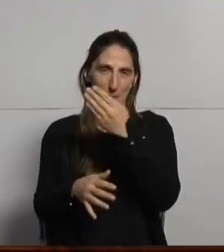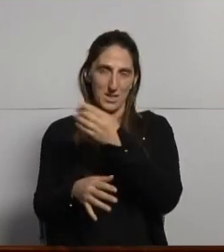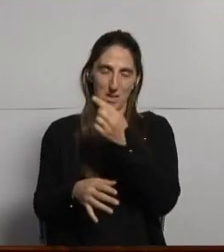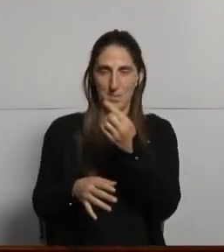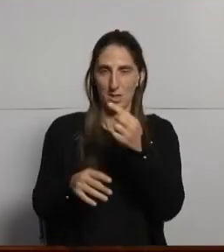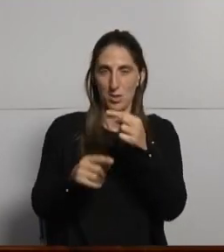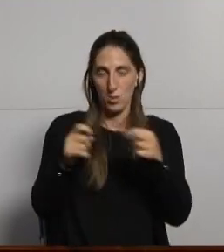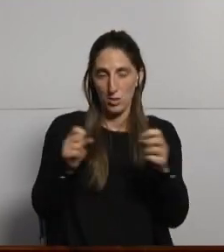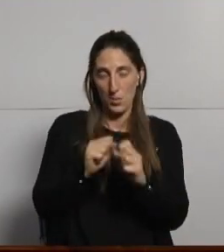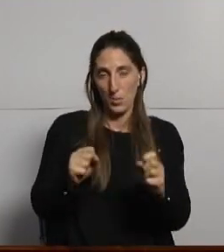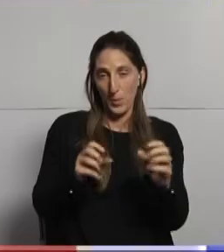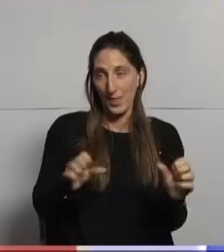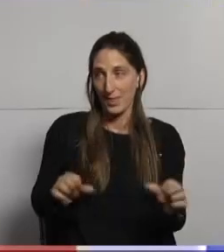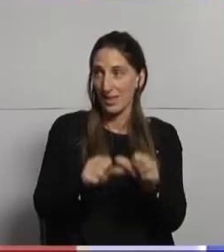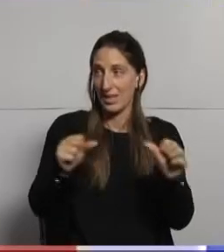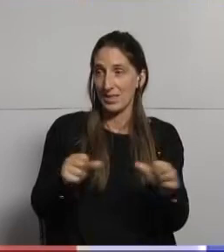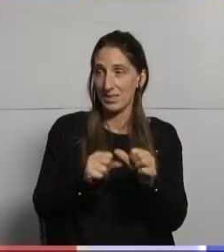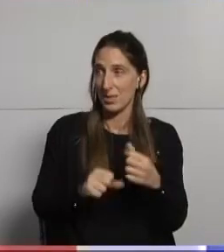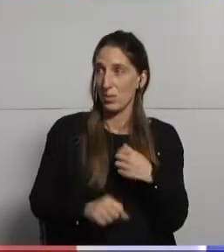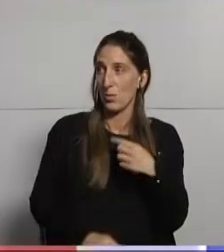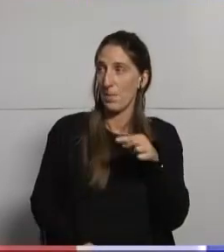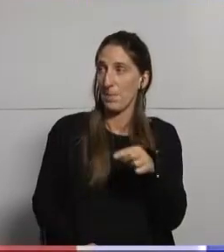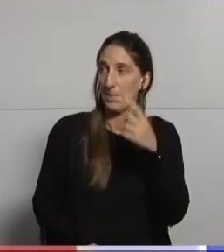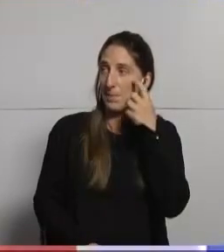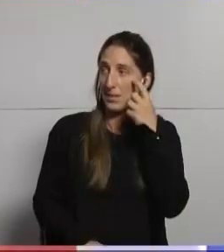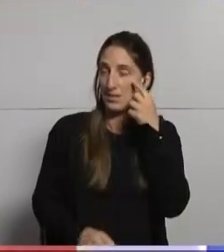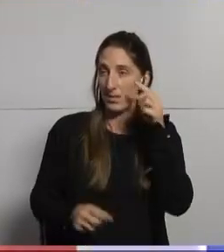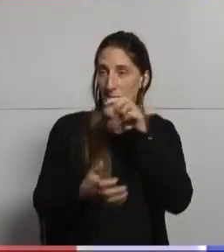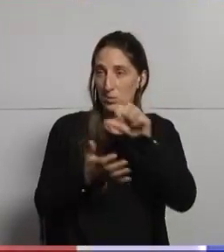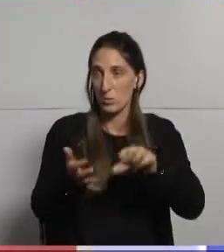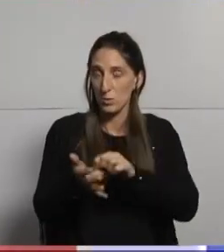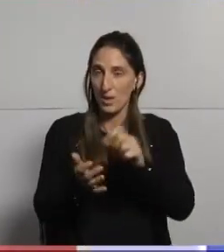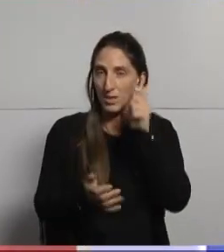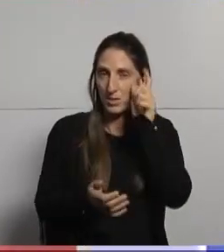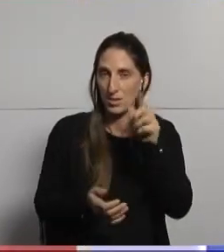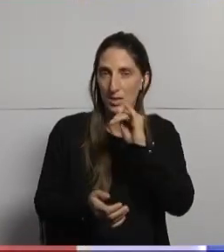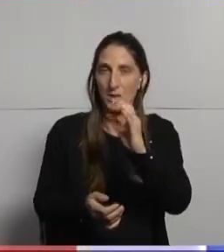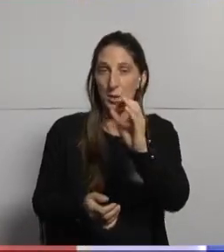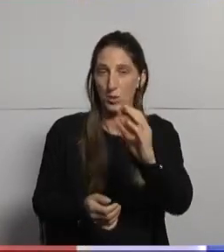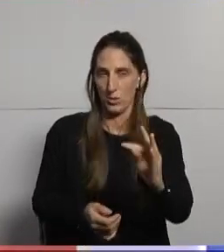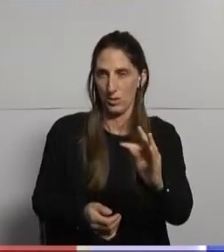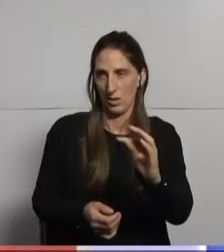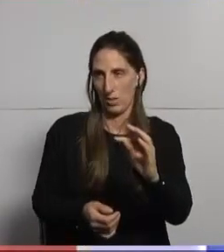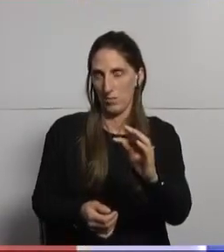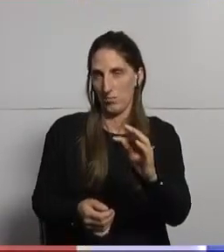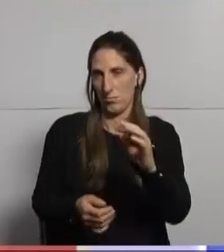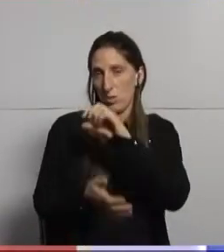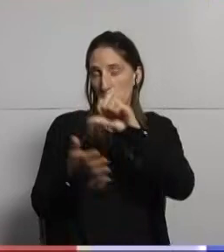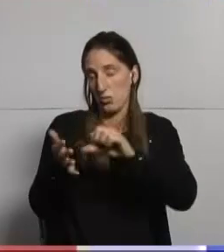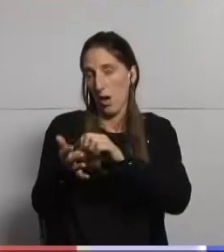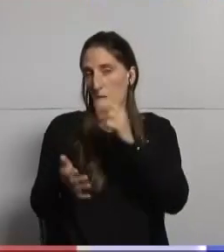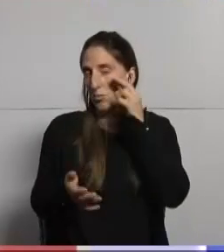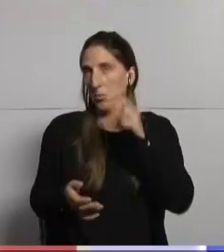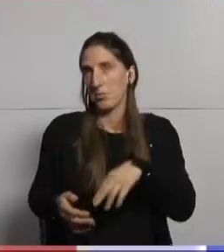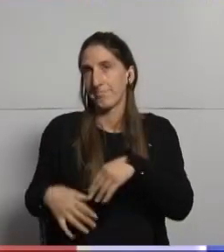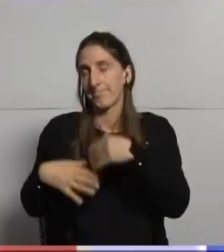llegar a hacer, pero quería comentar, cuando uno piensa en una ciudad inteligente o pensamos en IoT, de pronto para el ciudadano común, que no tiene